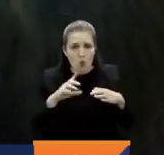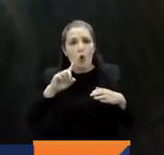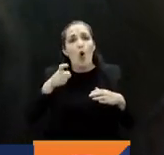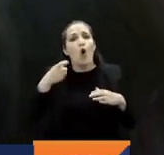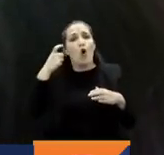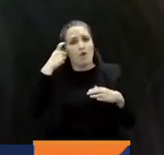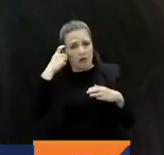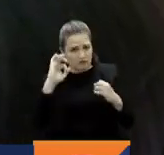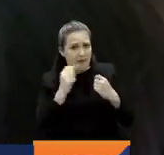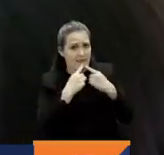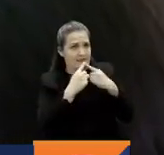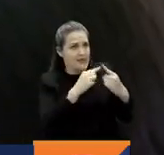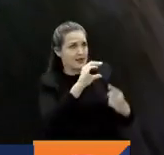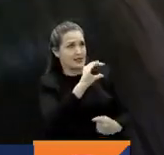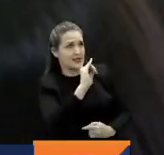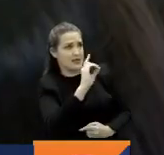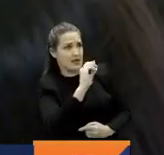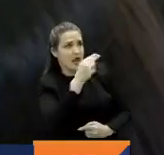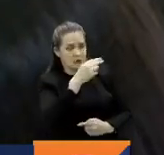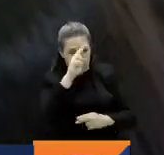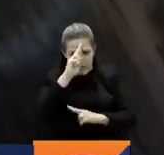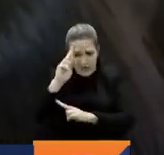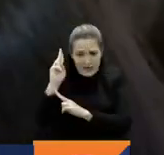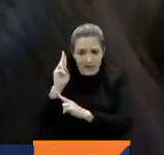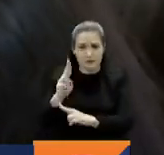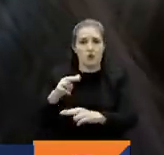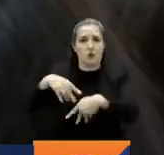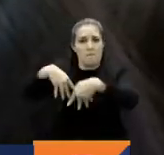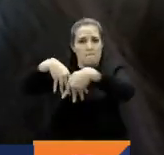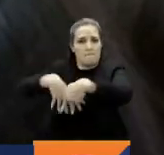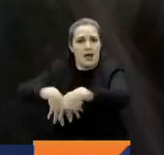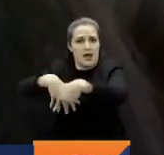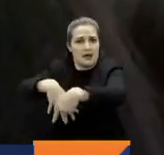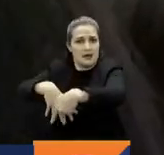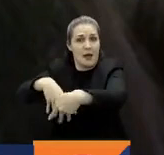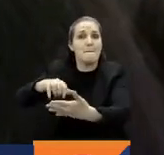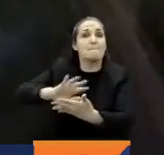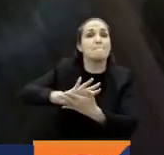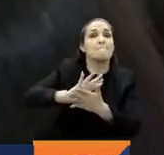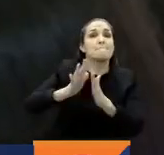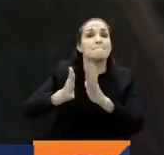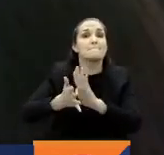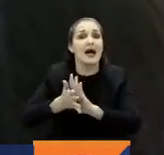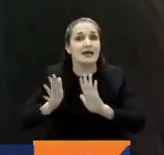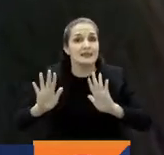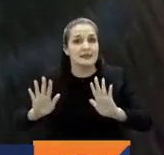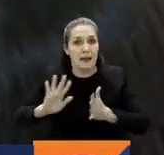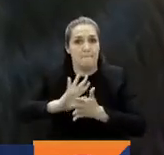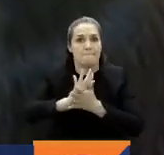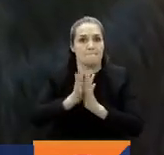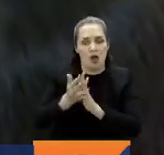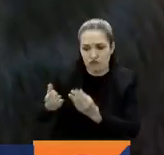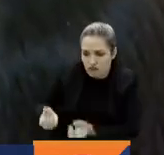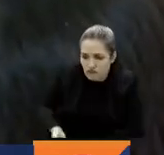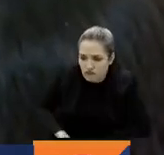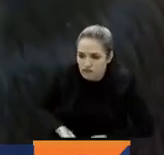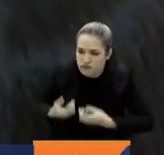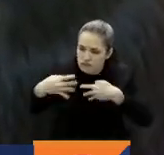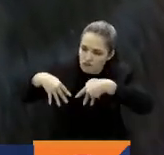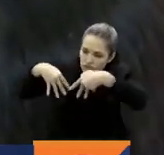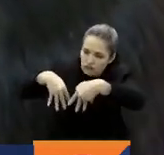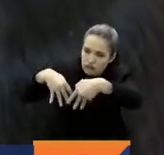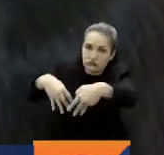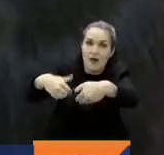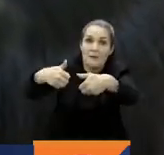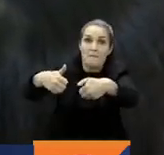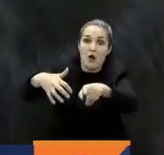país respetuoso de la protesta pacífica, pacífica, como una expresión de la ciudadanía. Pero los